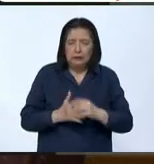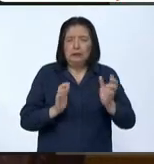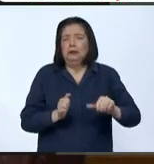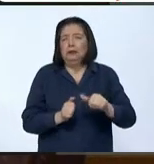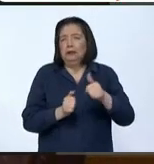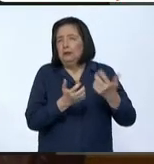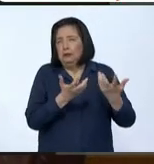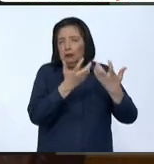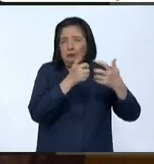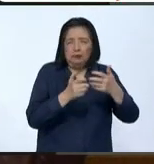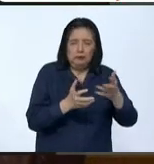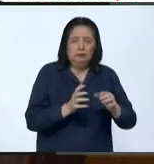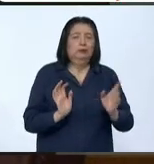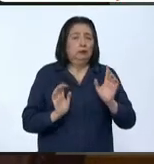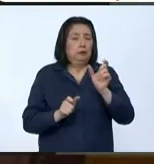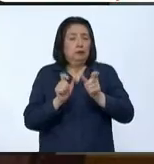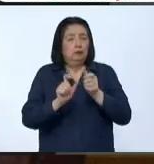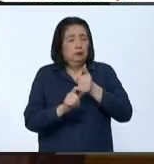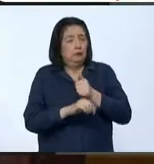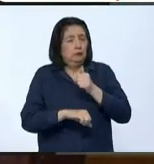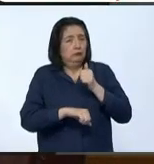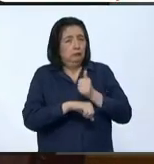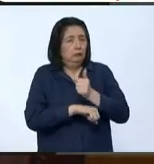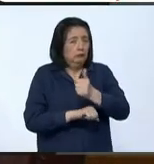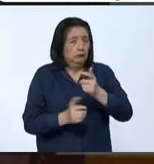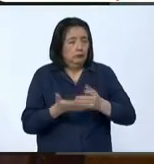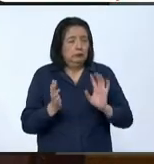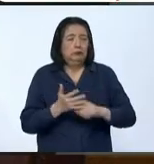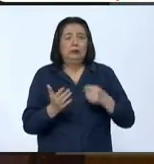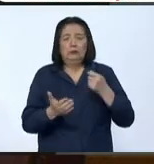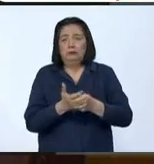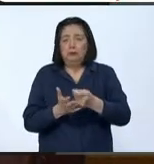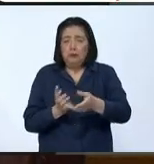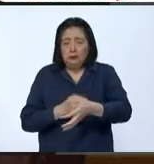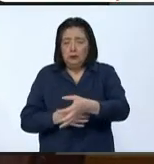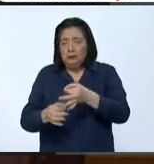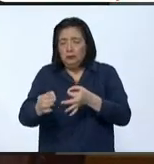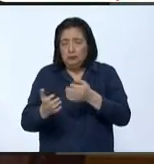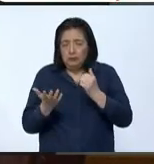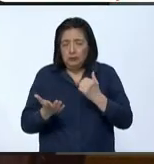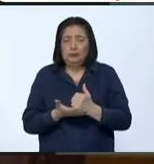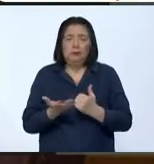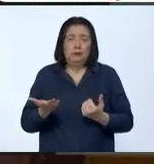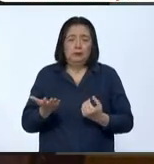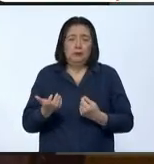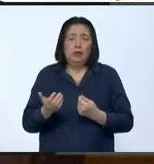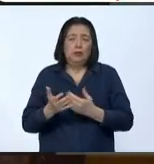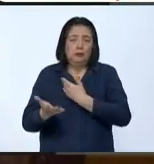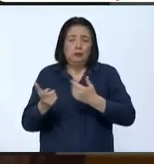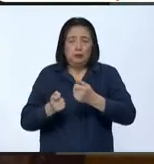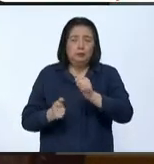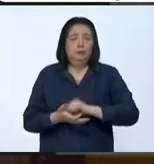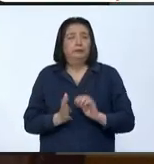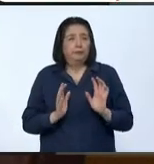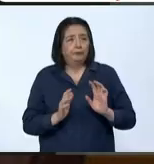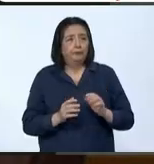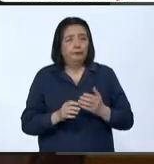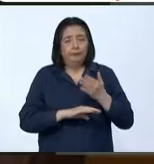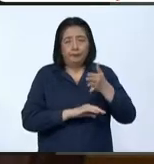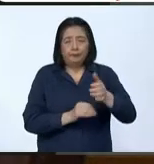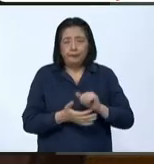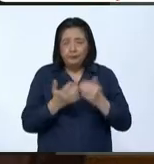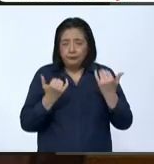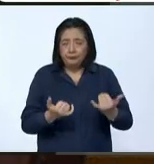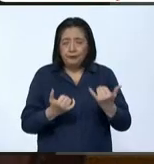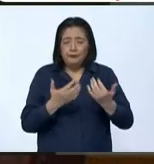terceros civilmente responsables para el eventual pago de la reparación civil a través de